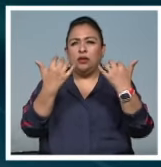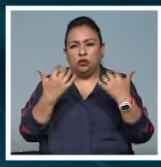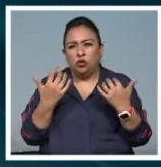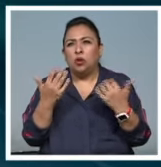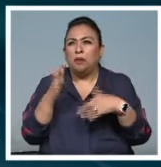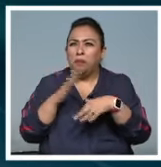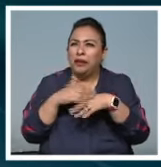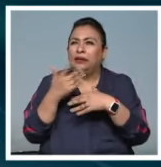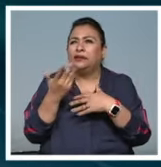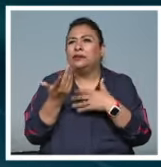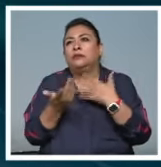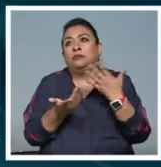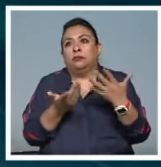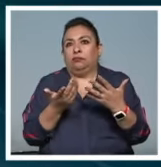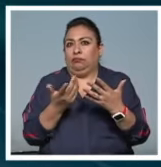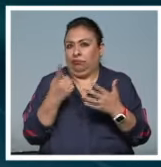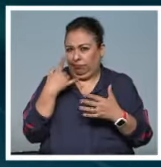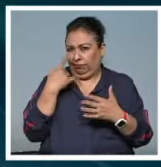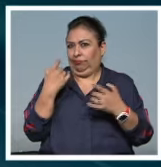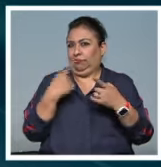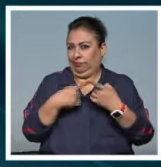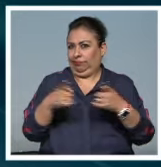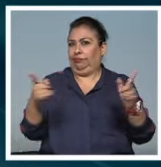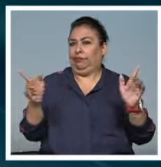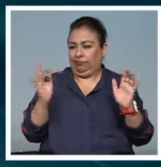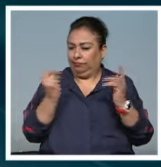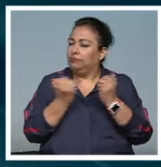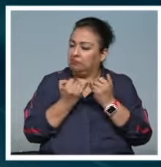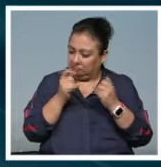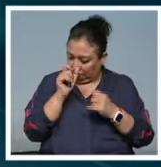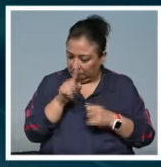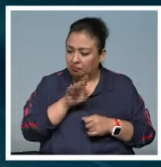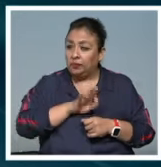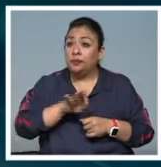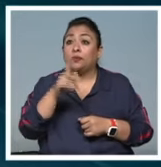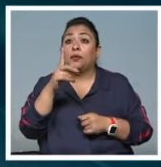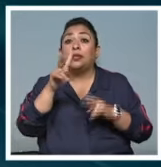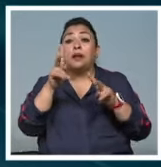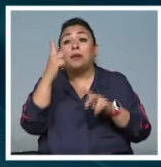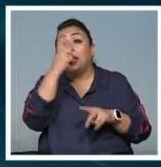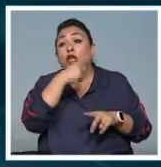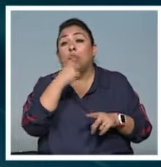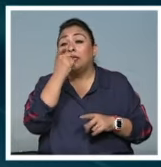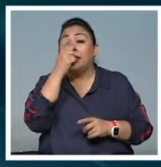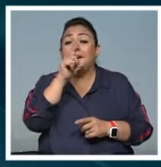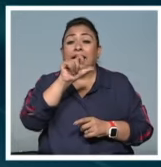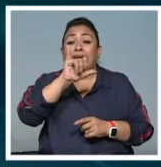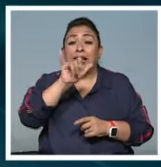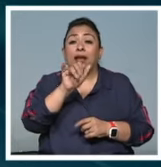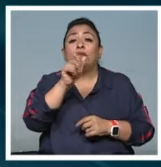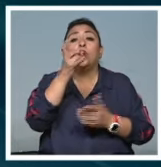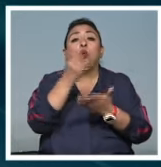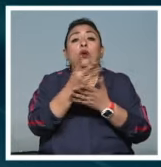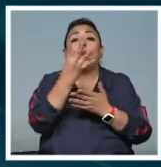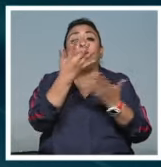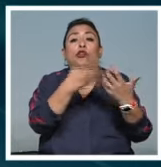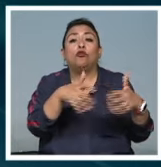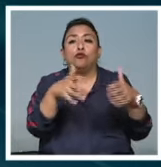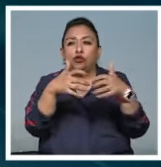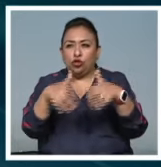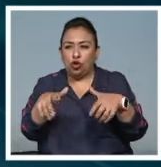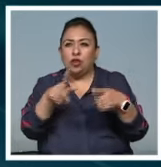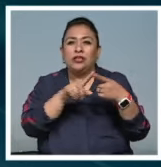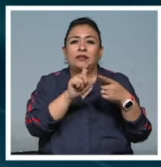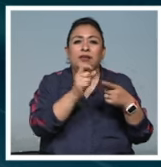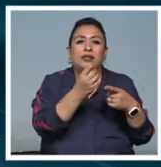más extravagantes también. El rostro de Alejandra Ramírez tendrá solo 4 funciones